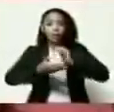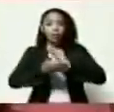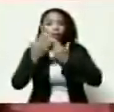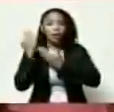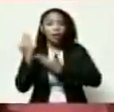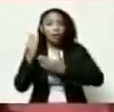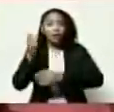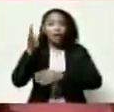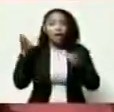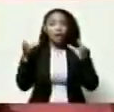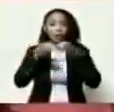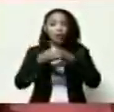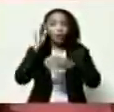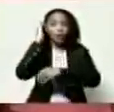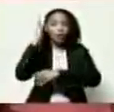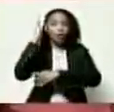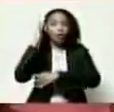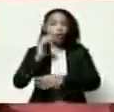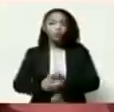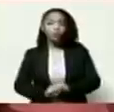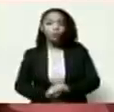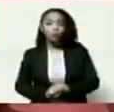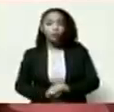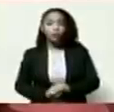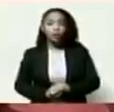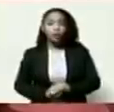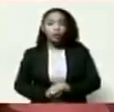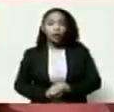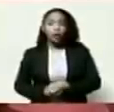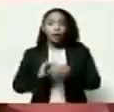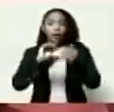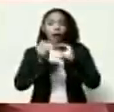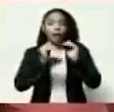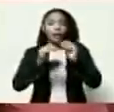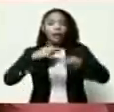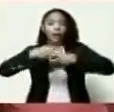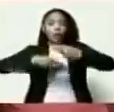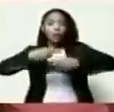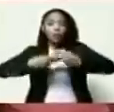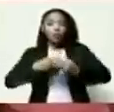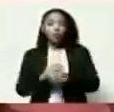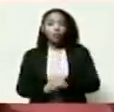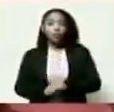de este congreso. La ética revolucionaria,